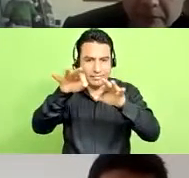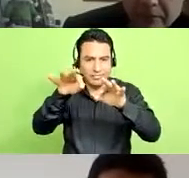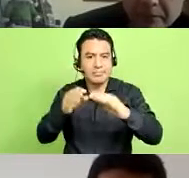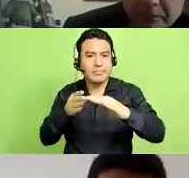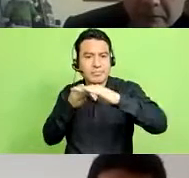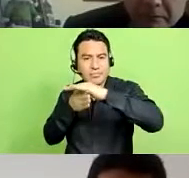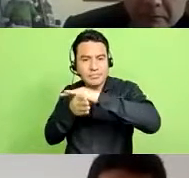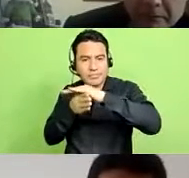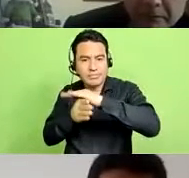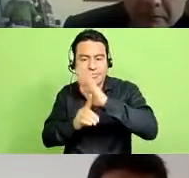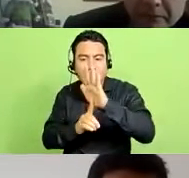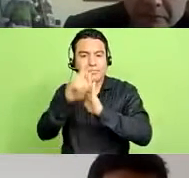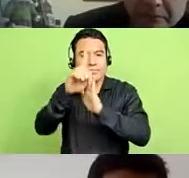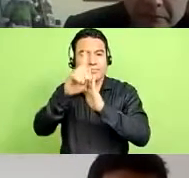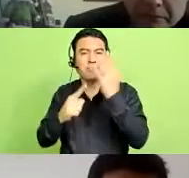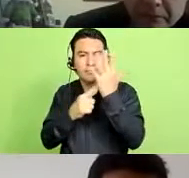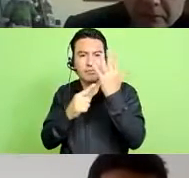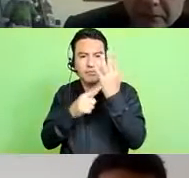tecnológico